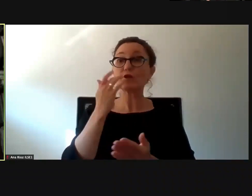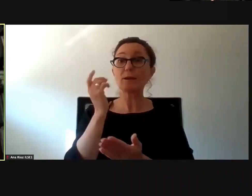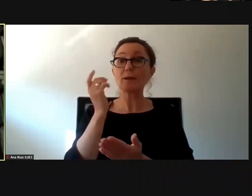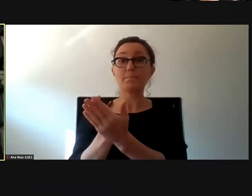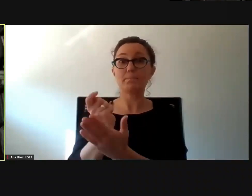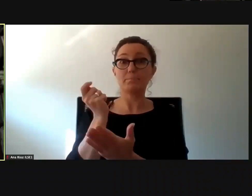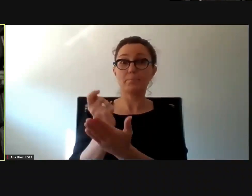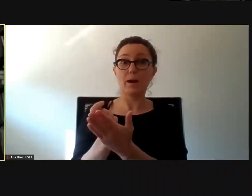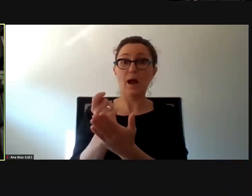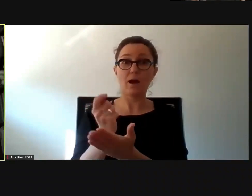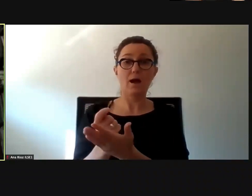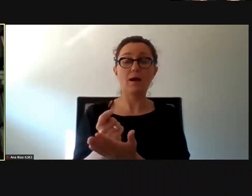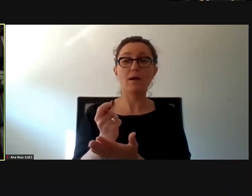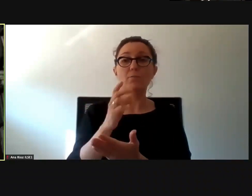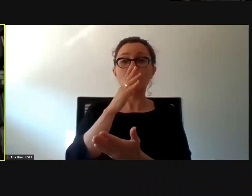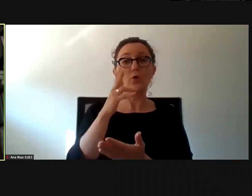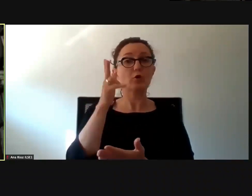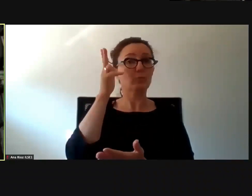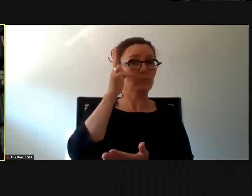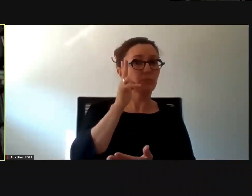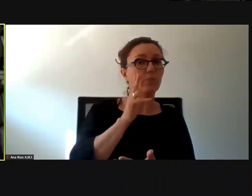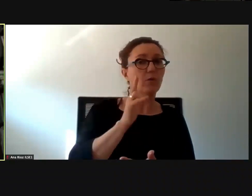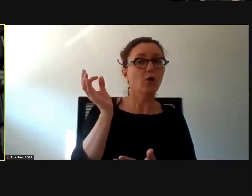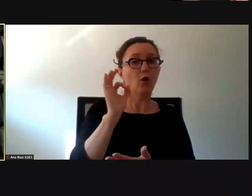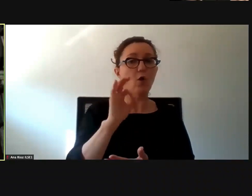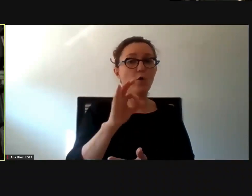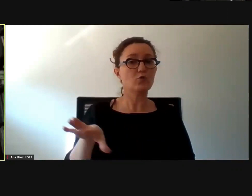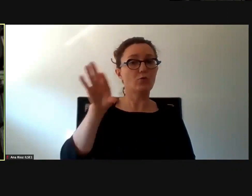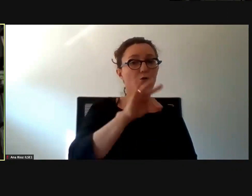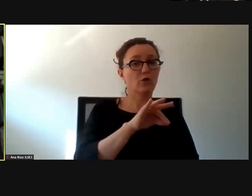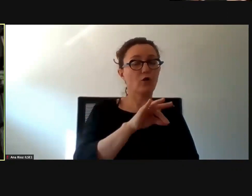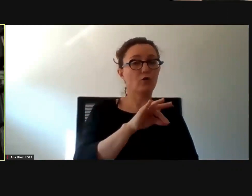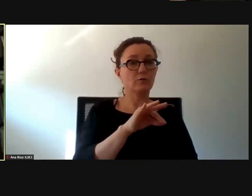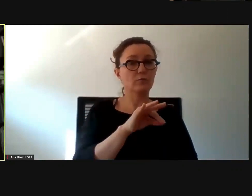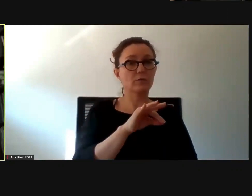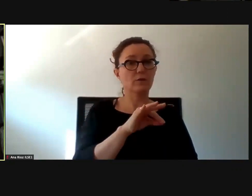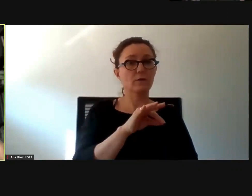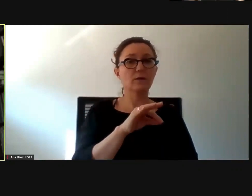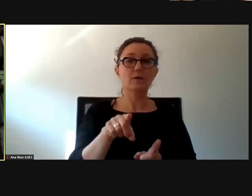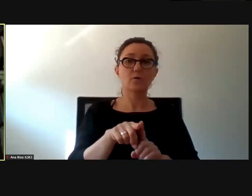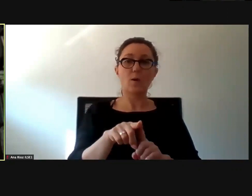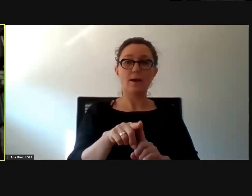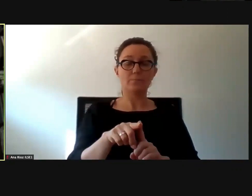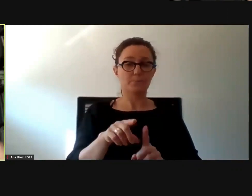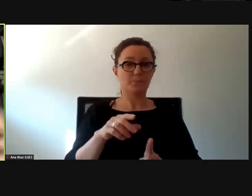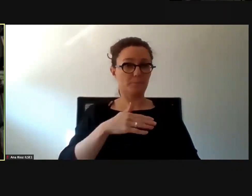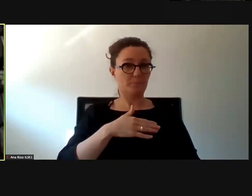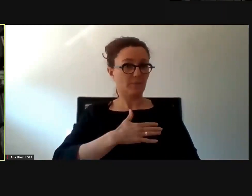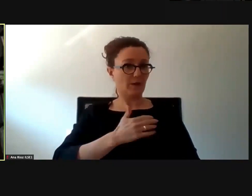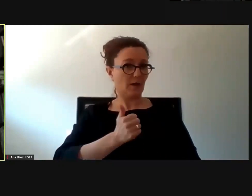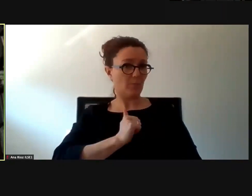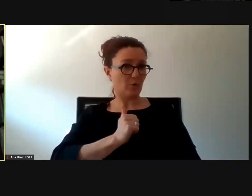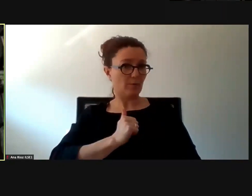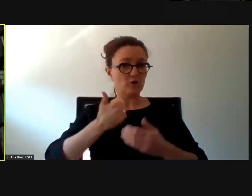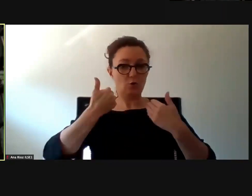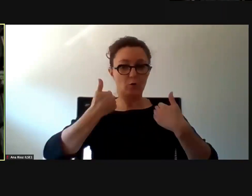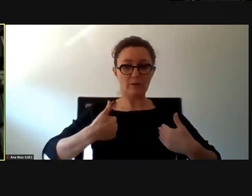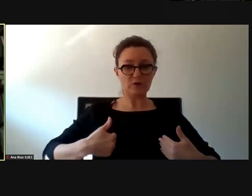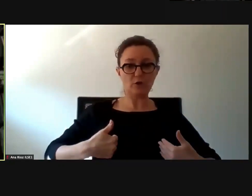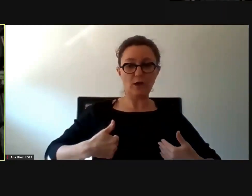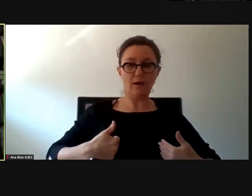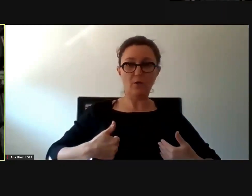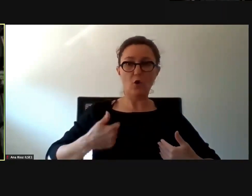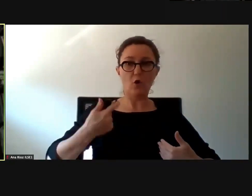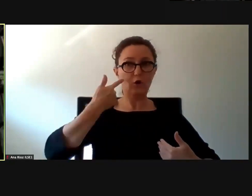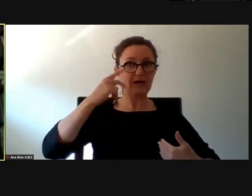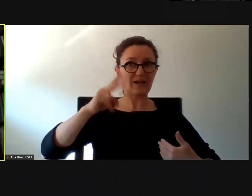un privilegio o una opción que para él suponga un beneficio en lo personal, en el reconocimiento, en lo simbólico,